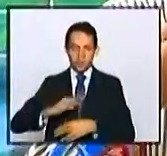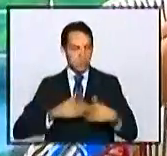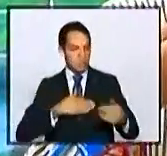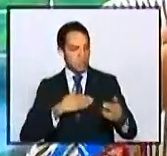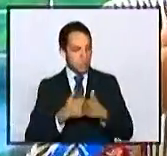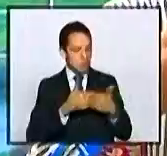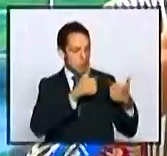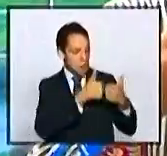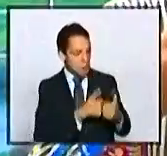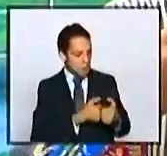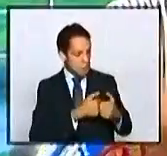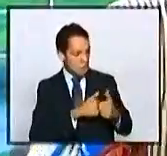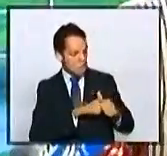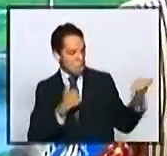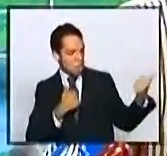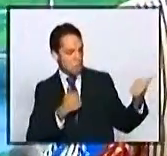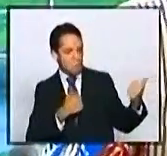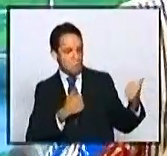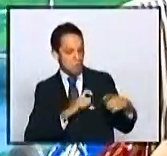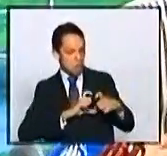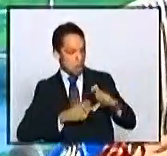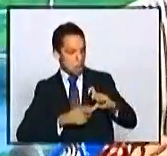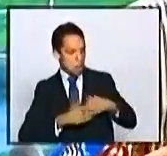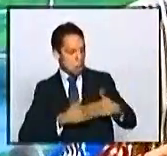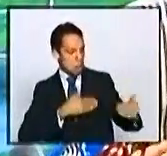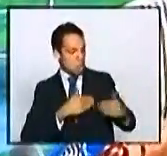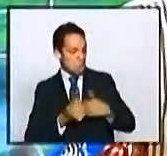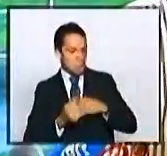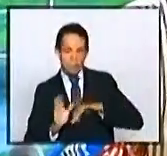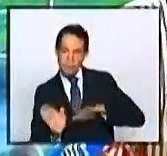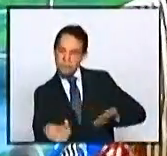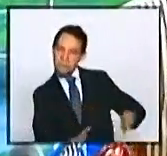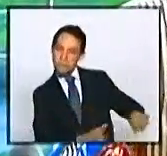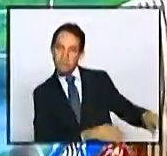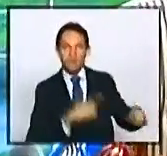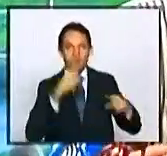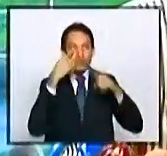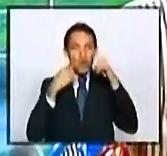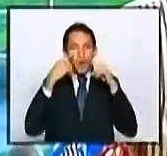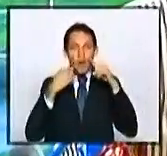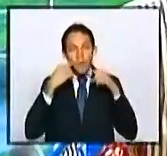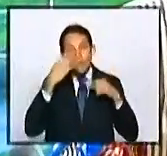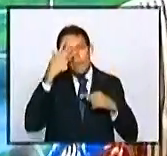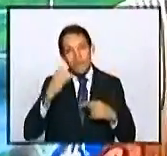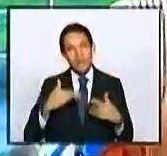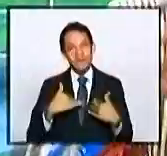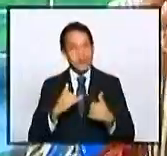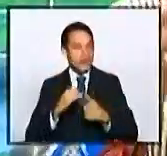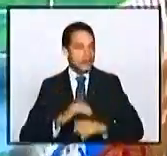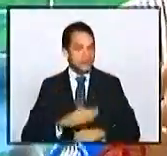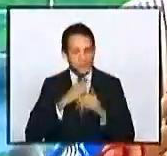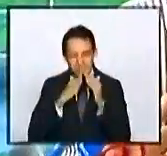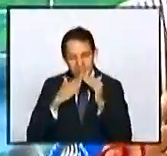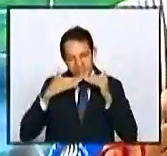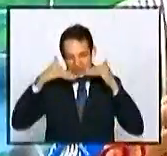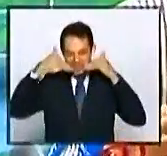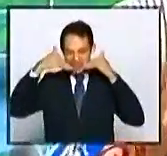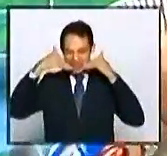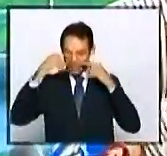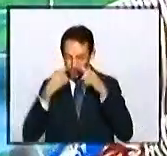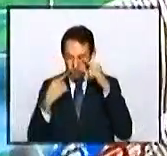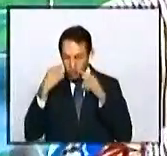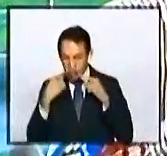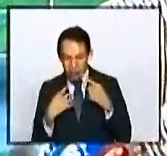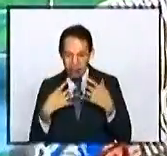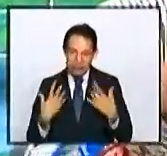dejó llorar, pero ya no esta vez de tristeza, lloró de alegría, de encontrar que